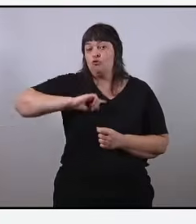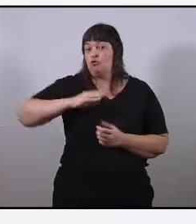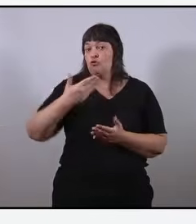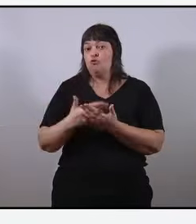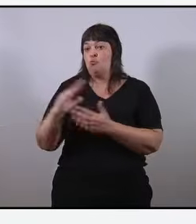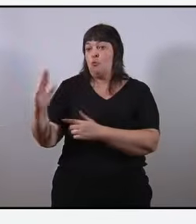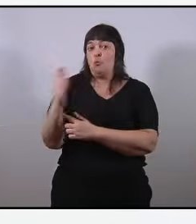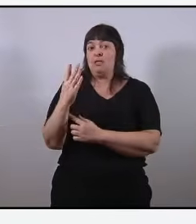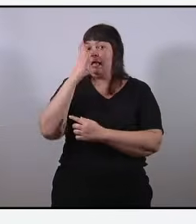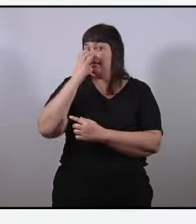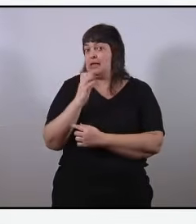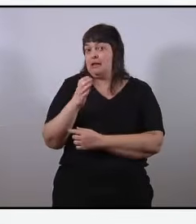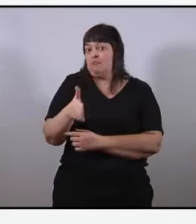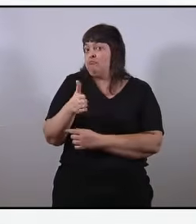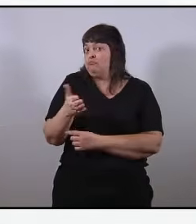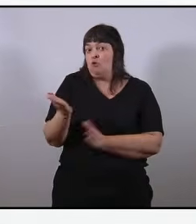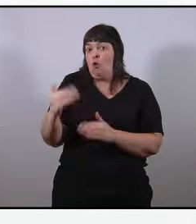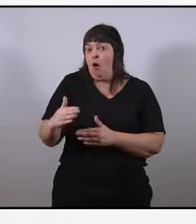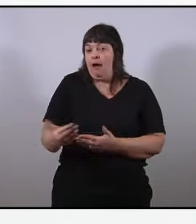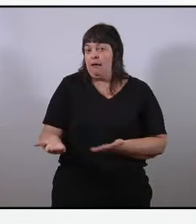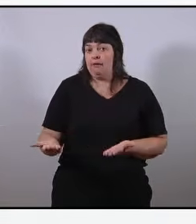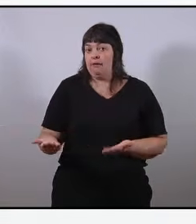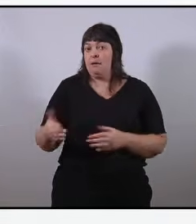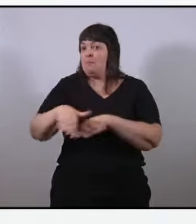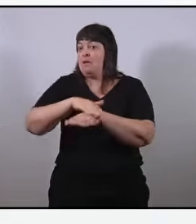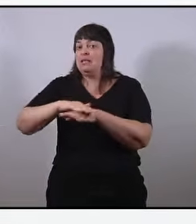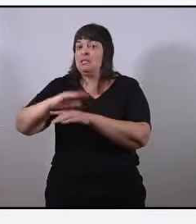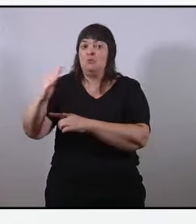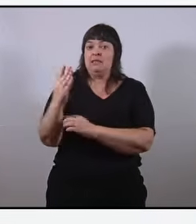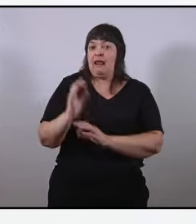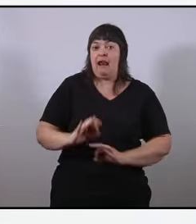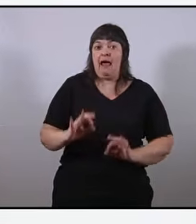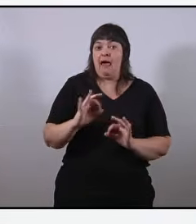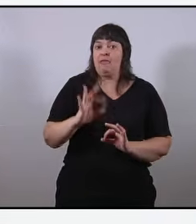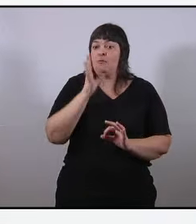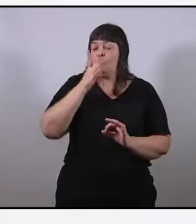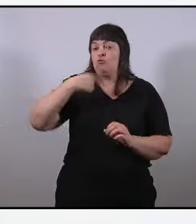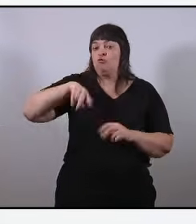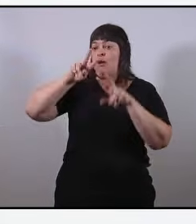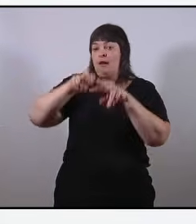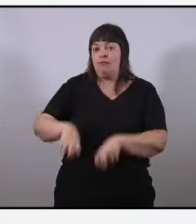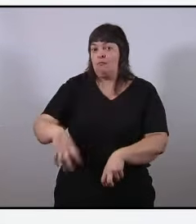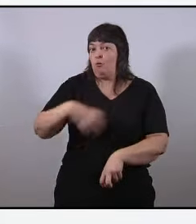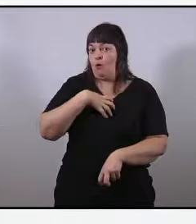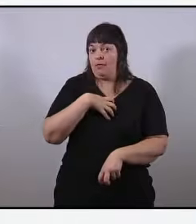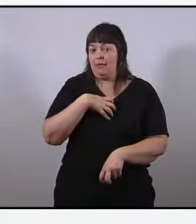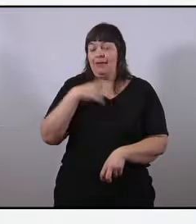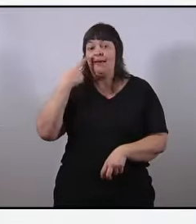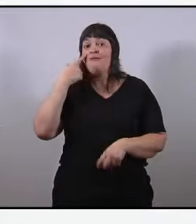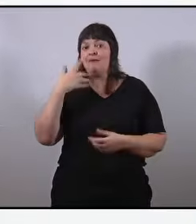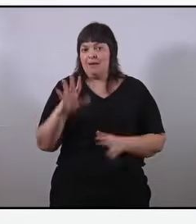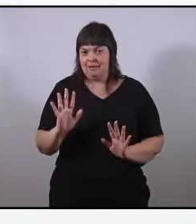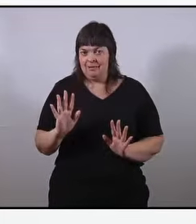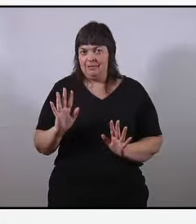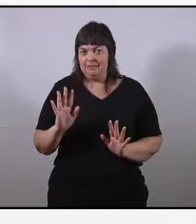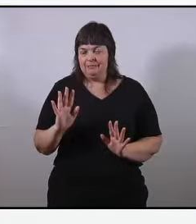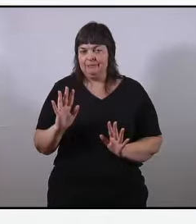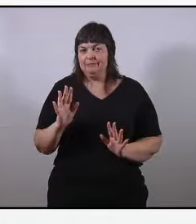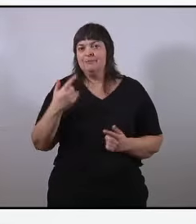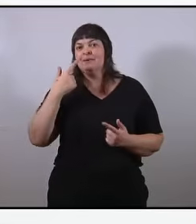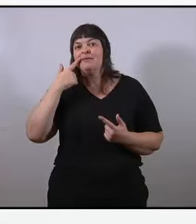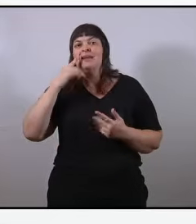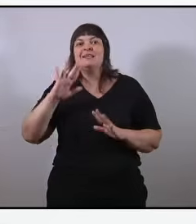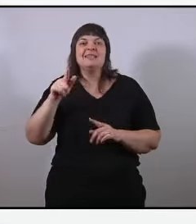propuesta seria, rigurosa, por parte del Ministerio que nos permita analizarlo. Y fíjese lo que hace